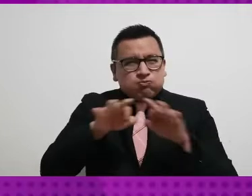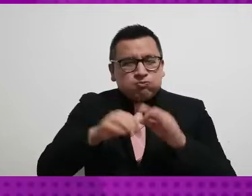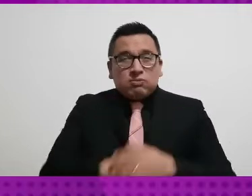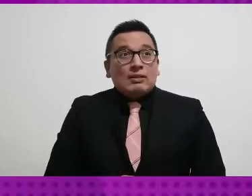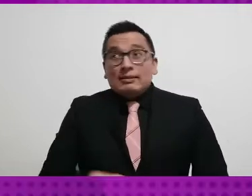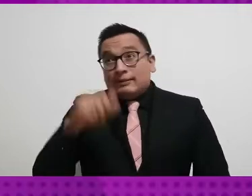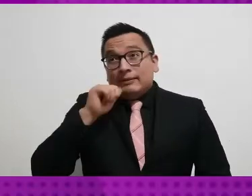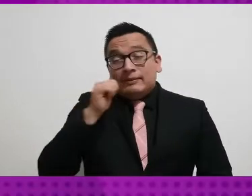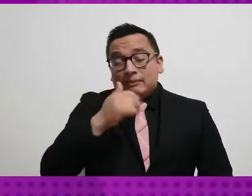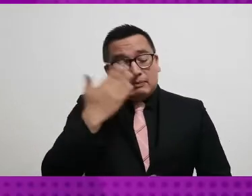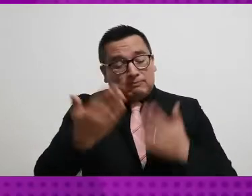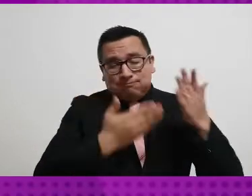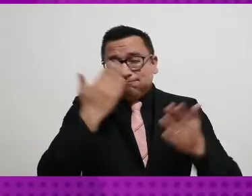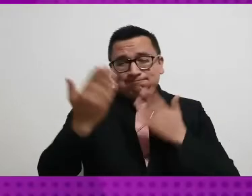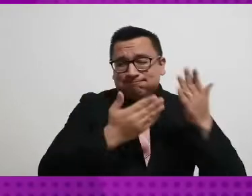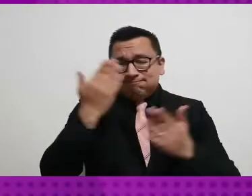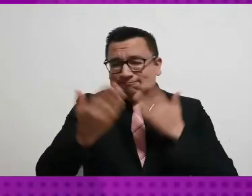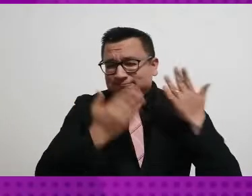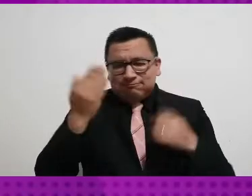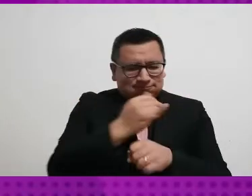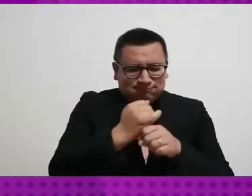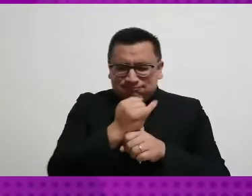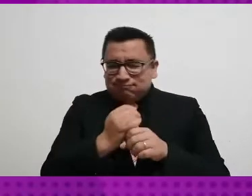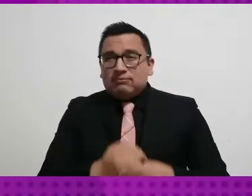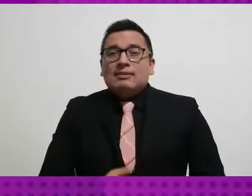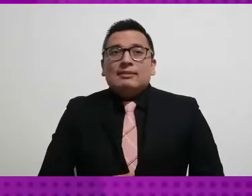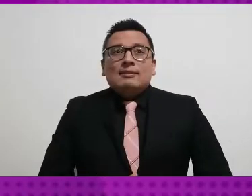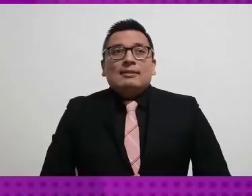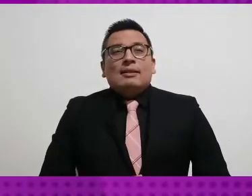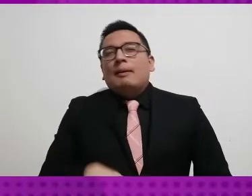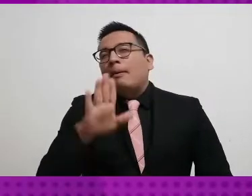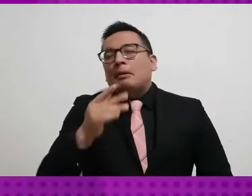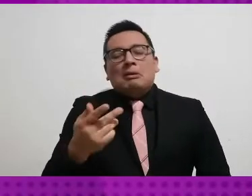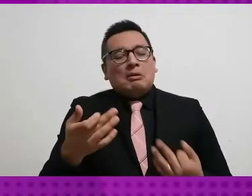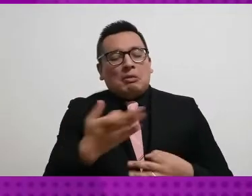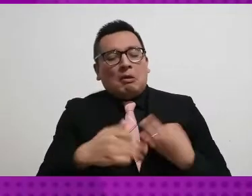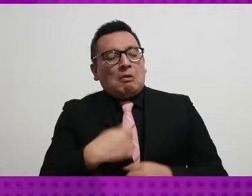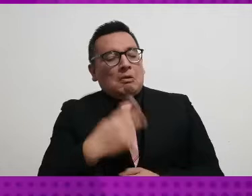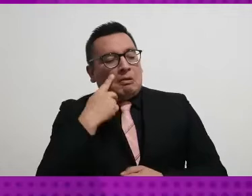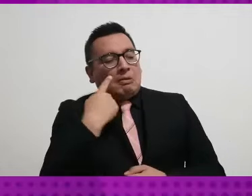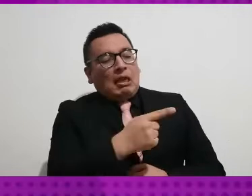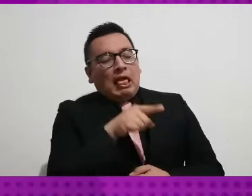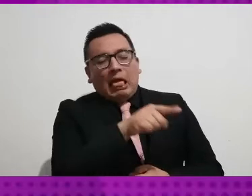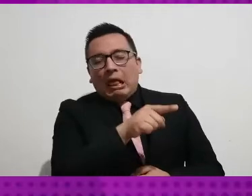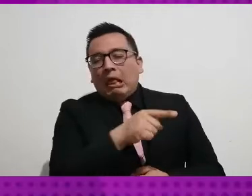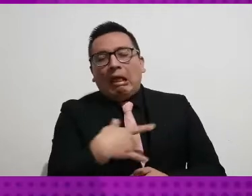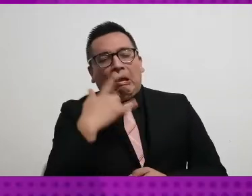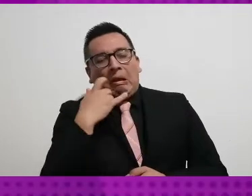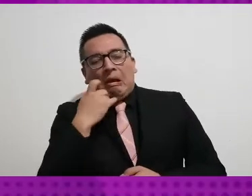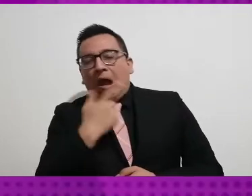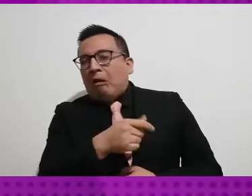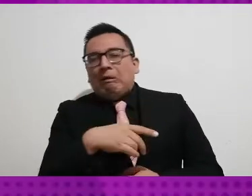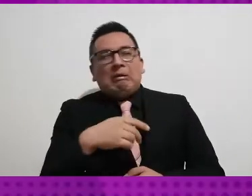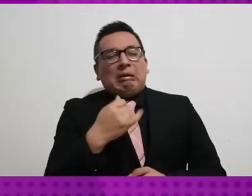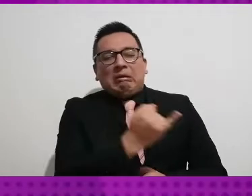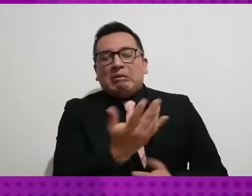que siempre ha sido muy estudioso, entonces hasta cierto punto siempre he tenido como el mote de ñoño en mis escuelas. Soy una persona que le gusta trabajar,